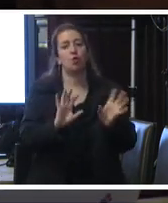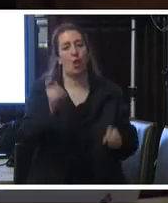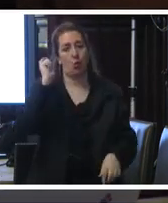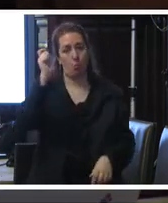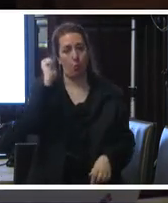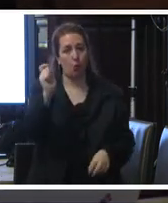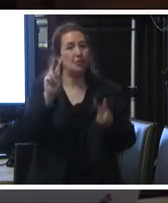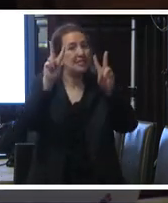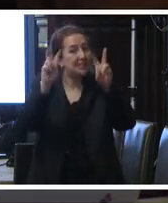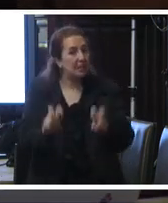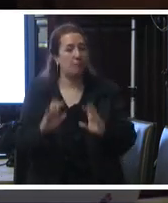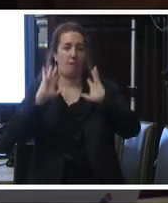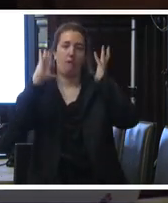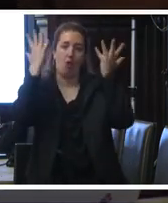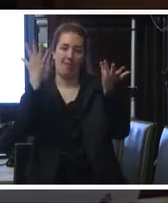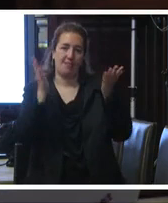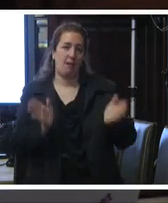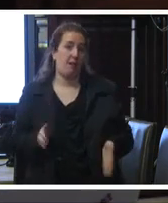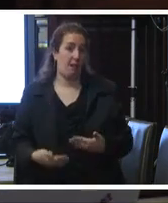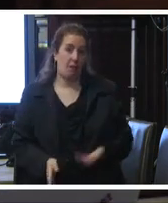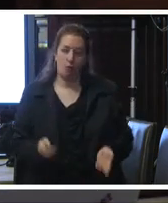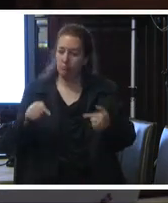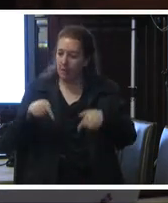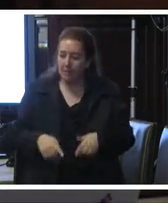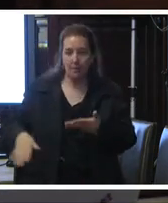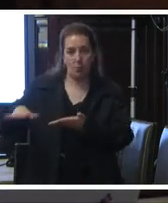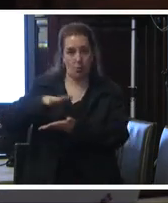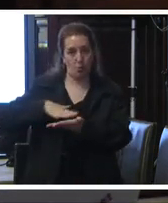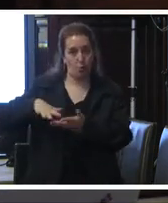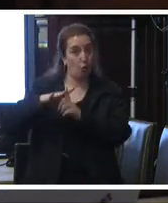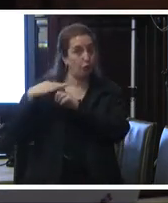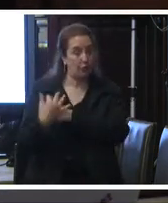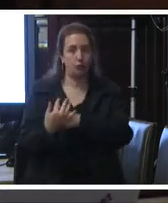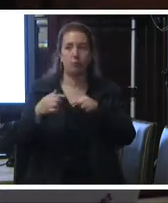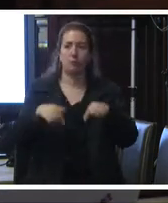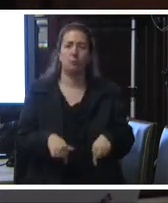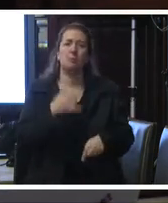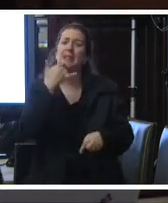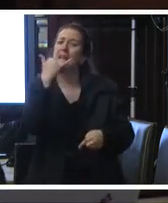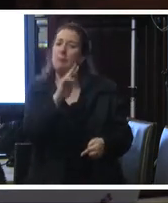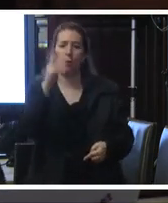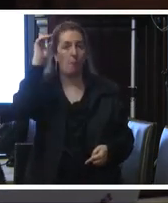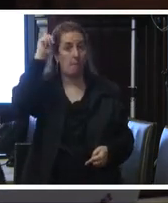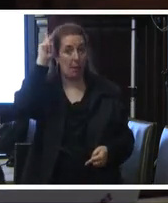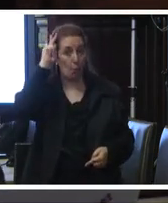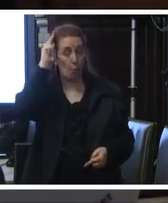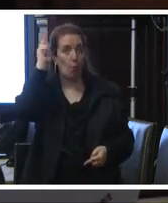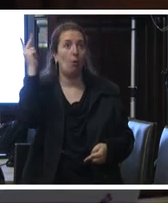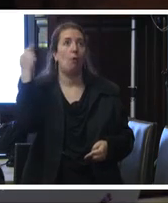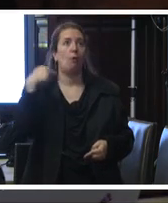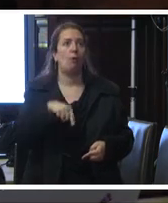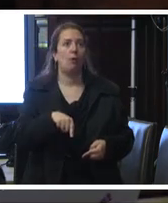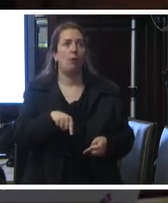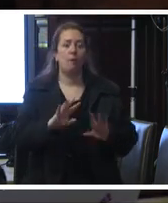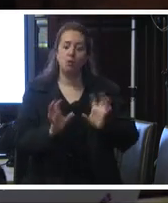temas de violencia de género en estos contextos. Ya hemos puesto el ejemplo de Perú, donde los funcionarios creen que la violencia